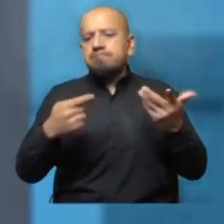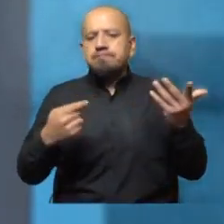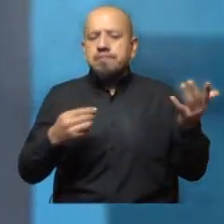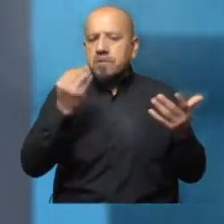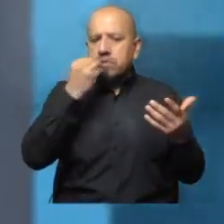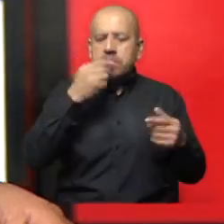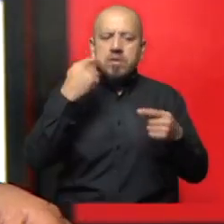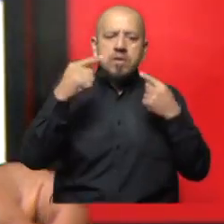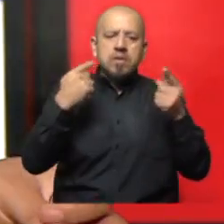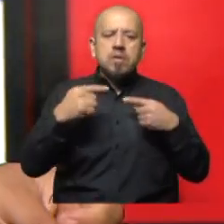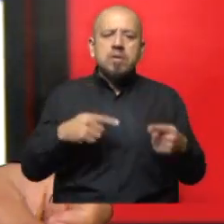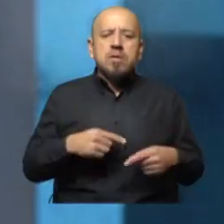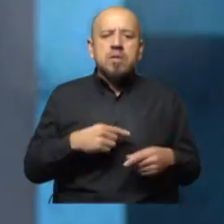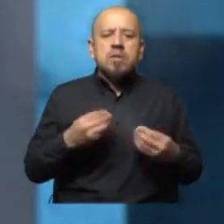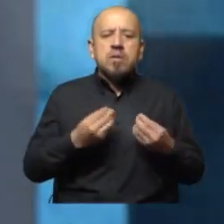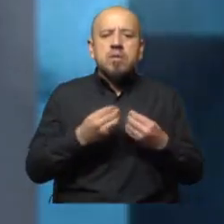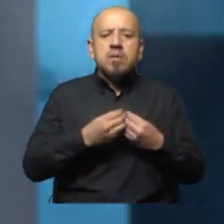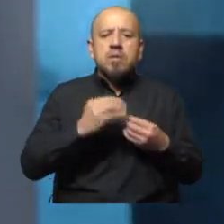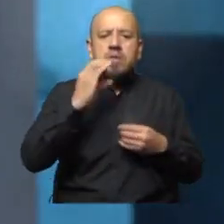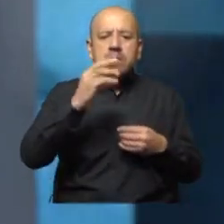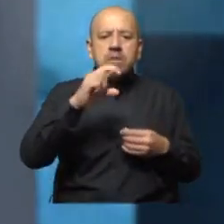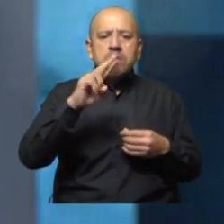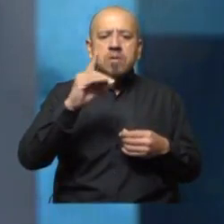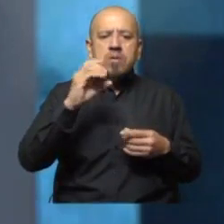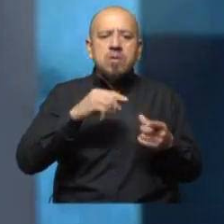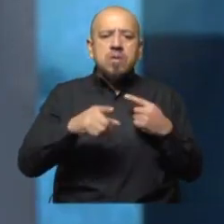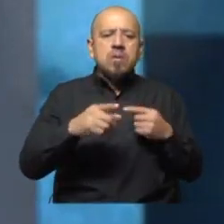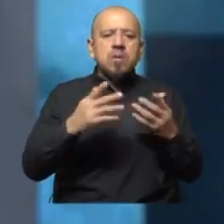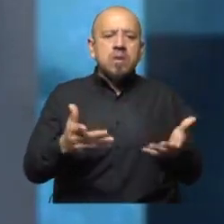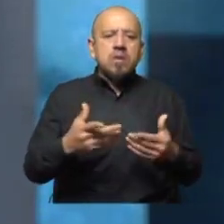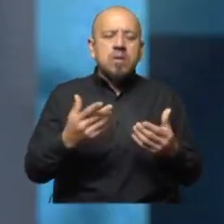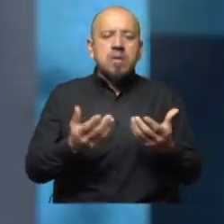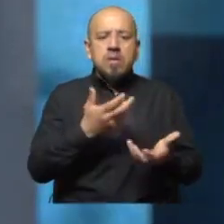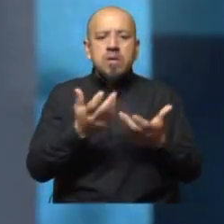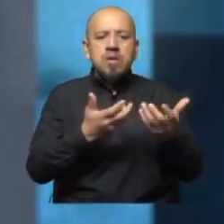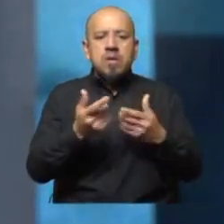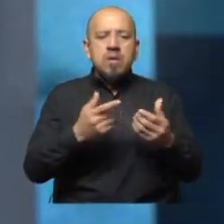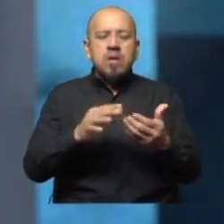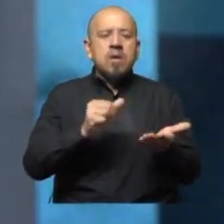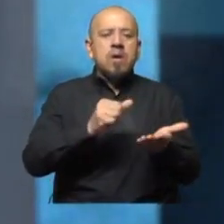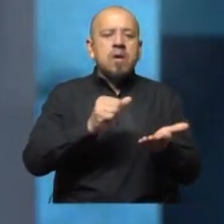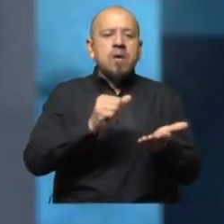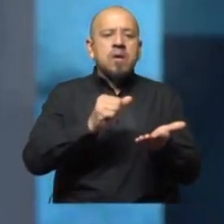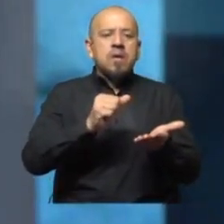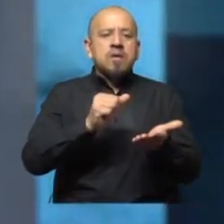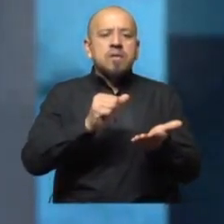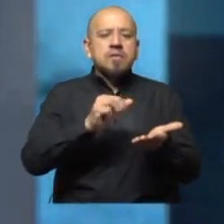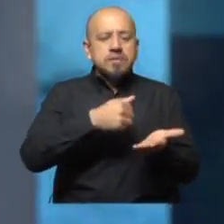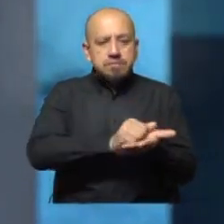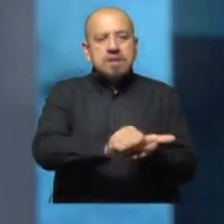rojo y mucho crudo y tengo de hecho un deshidratador en casa y cocinó con deshidratador me hago más así todo pero bueno ese es derrapó y